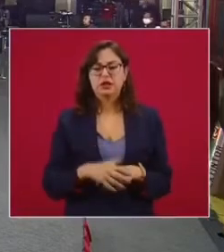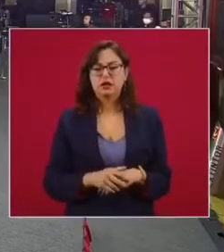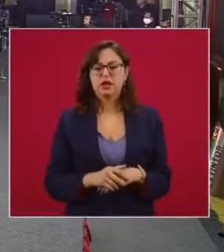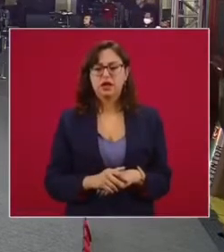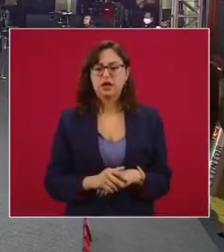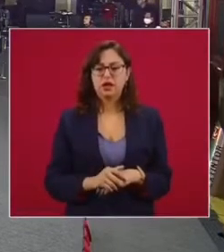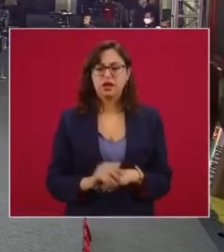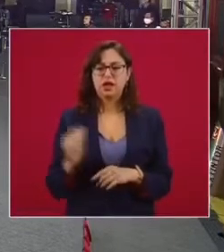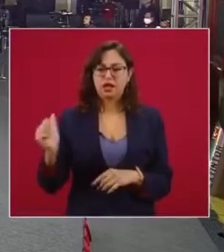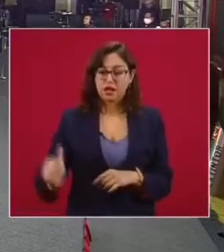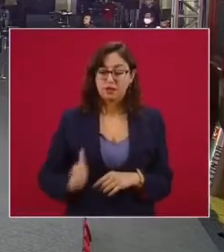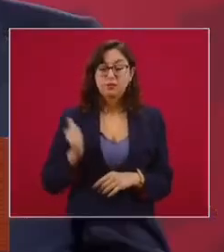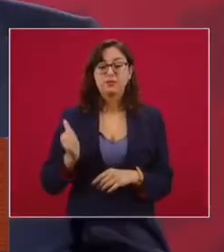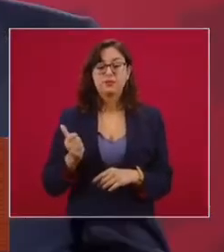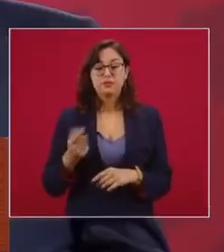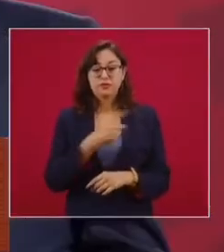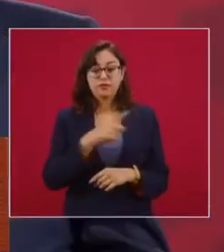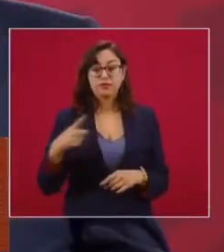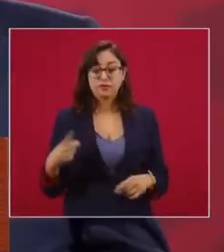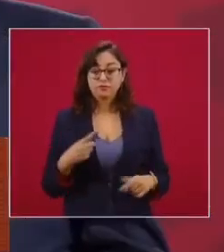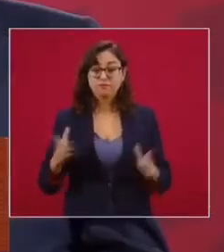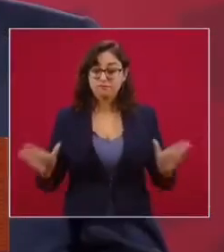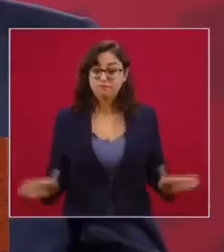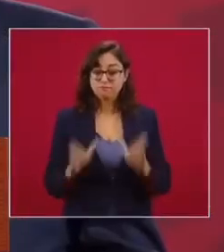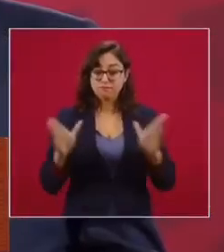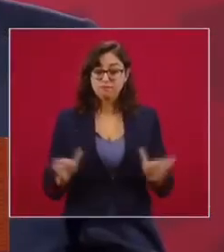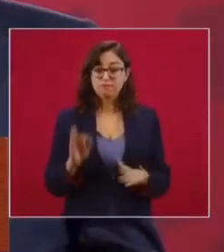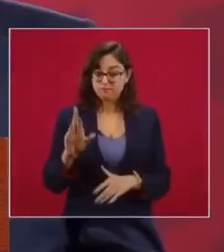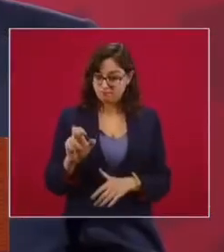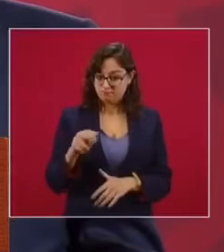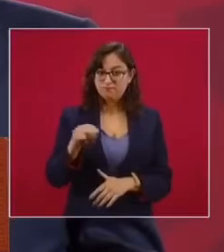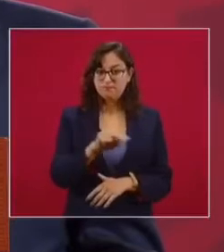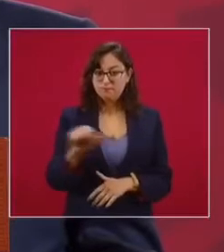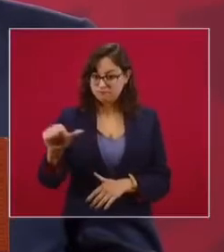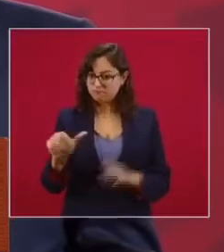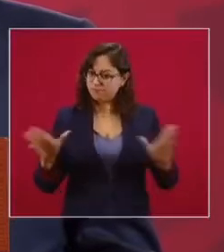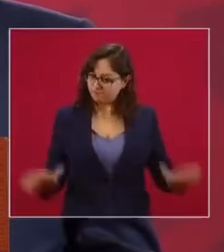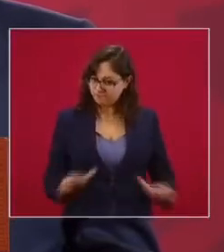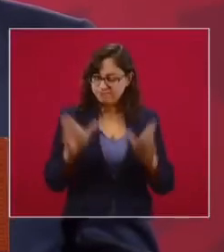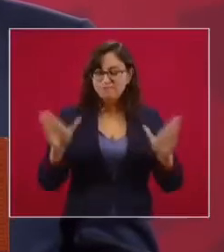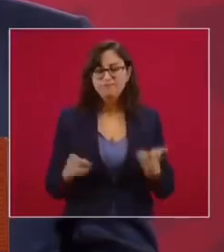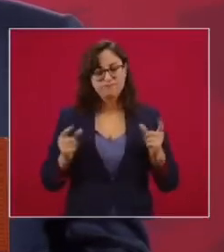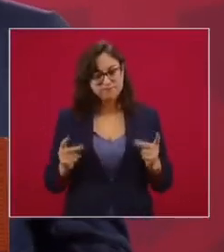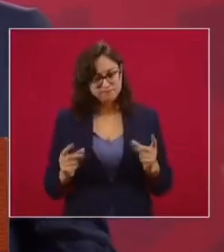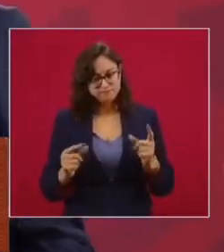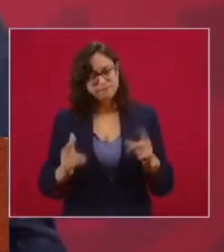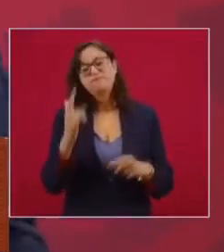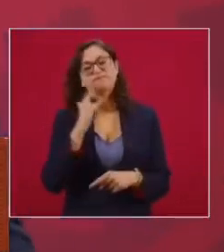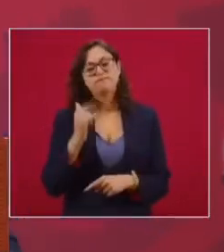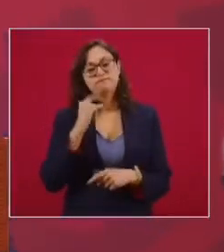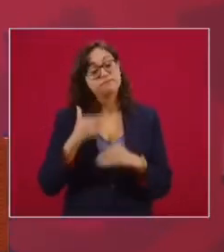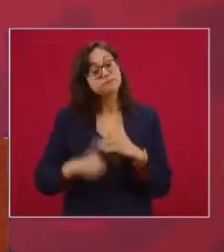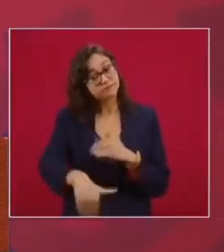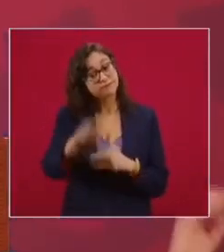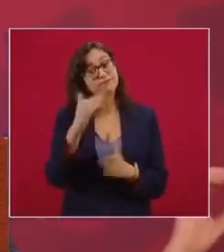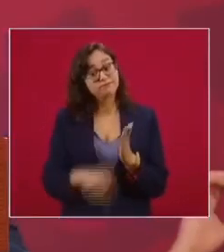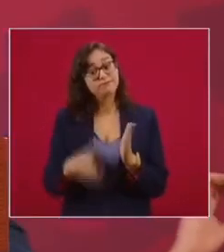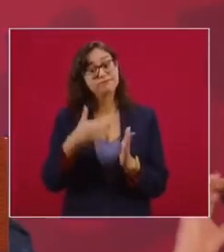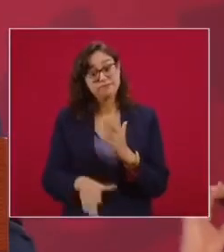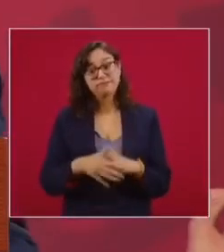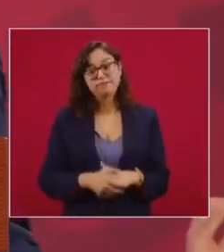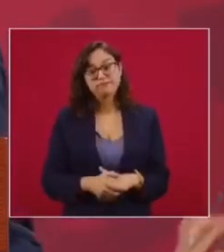tenemos que animar a los de Frena a que le echen ganas, porque todavía les falta. Ahora